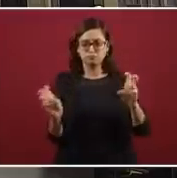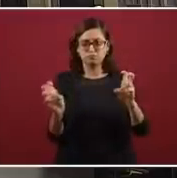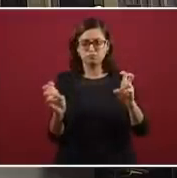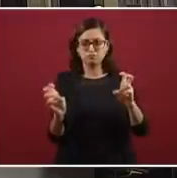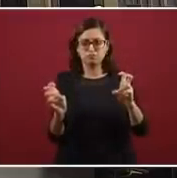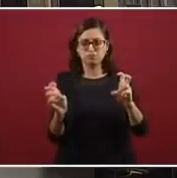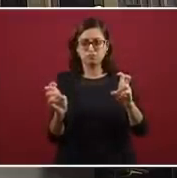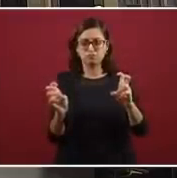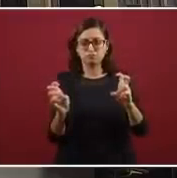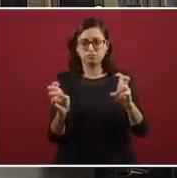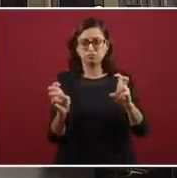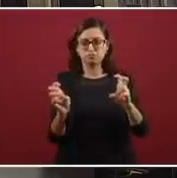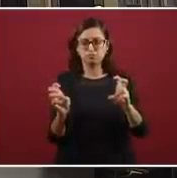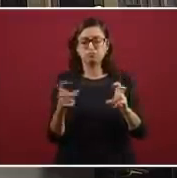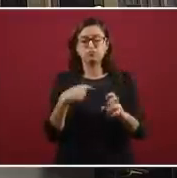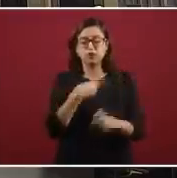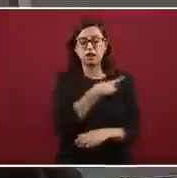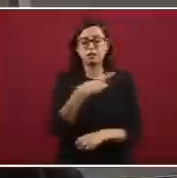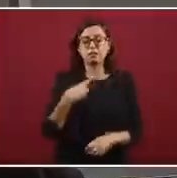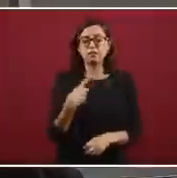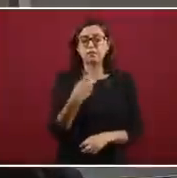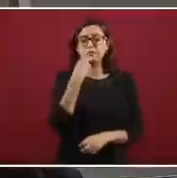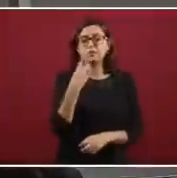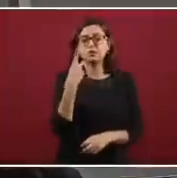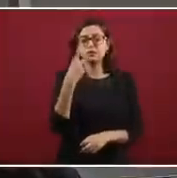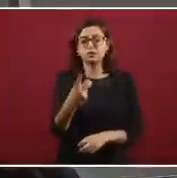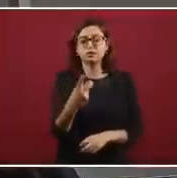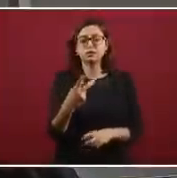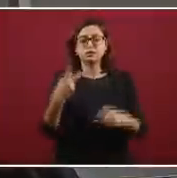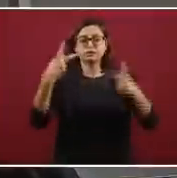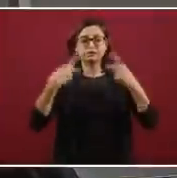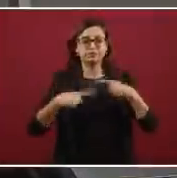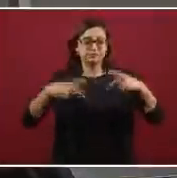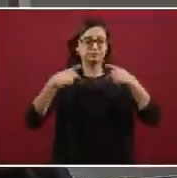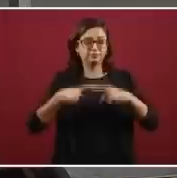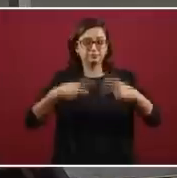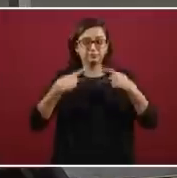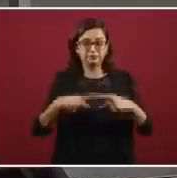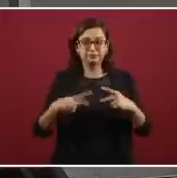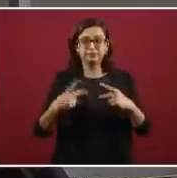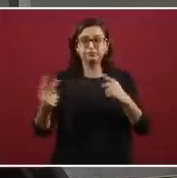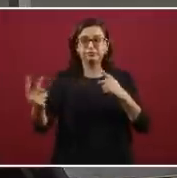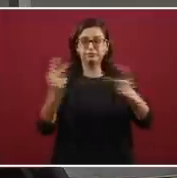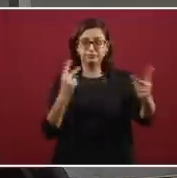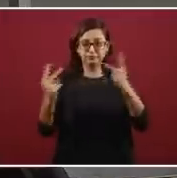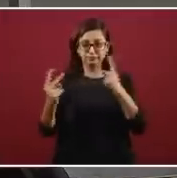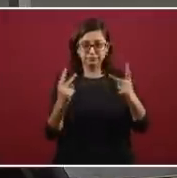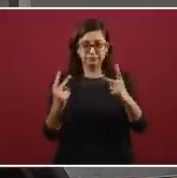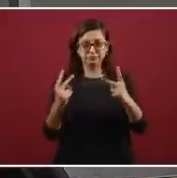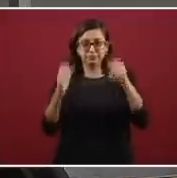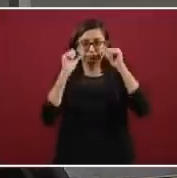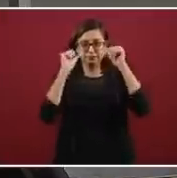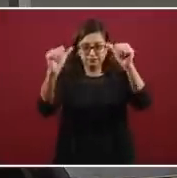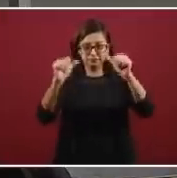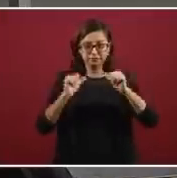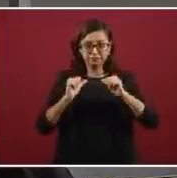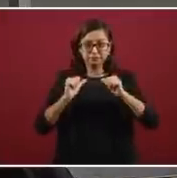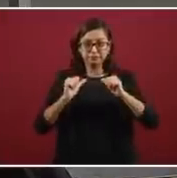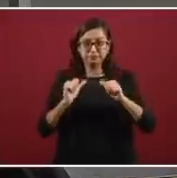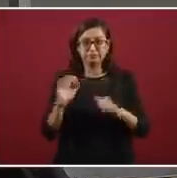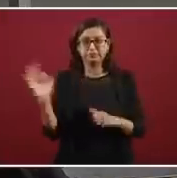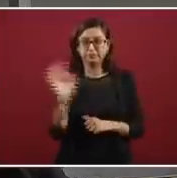vamos a decir que la gente que nos ve, que nos escucha, a lo mejor